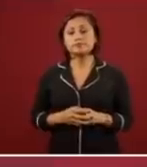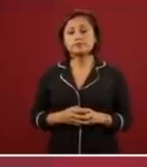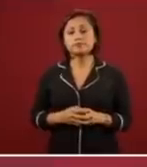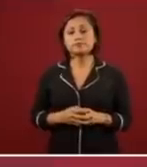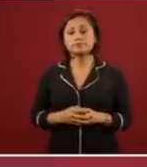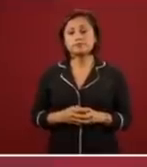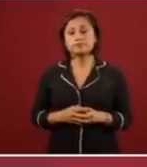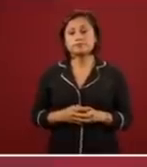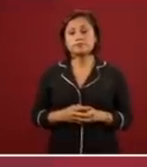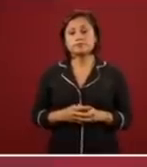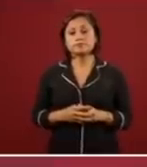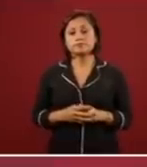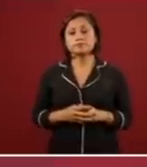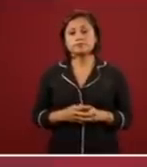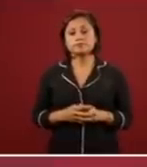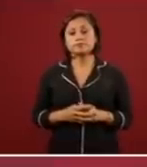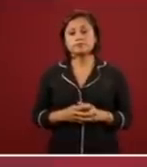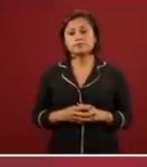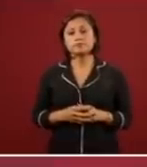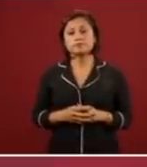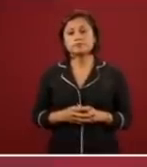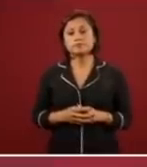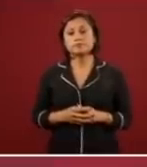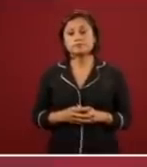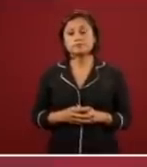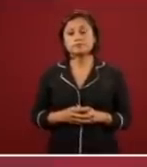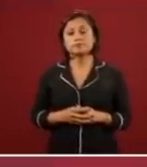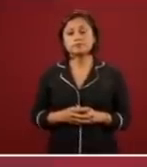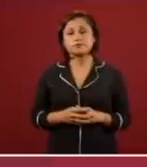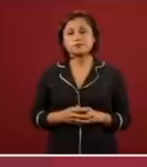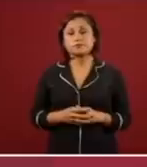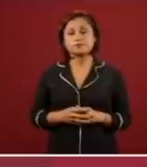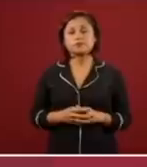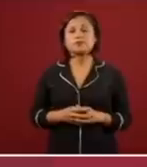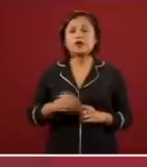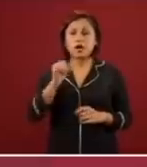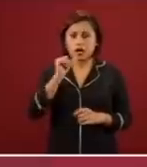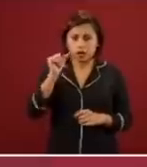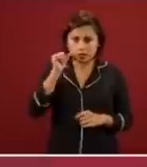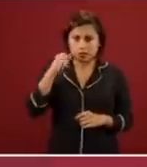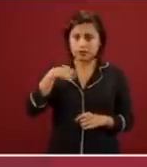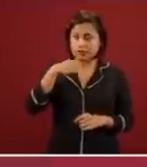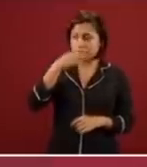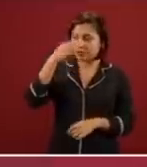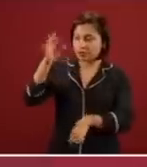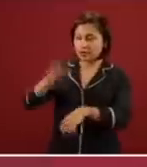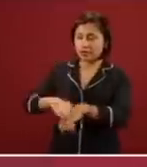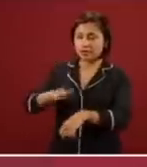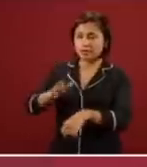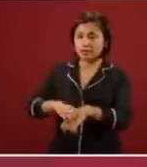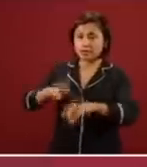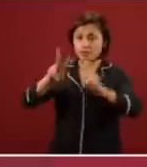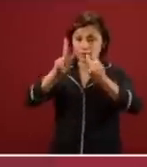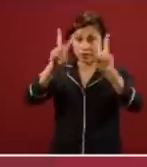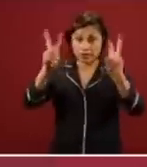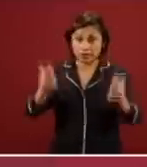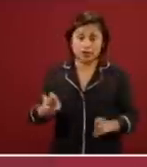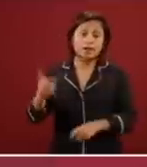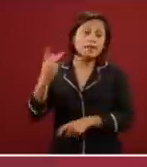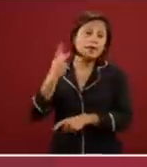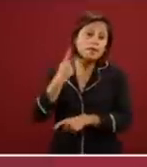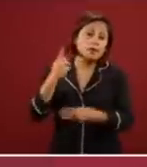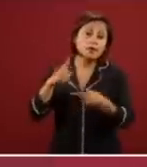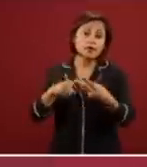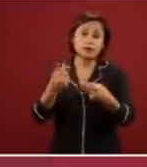no se trataron temas, les dije, no vamos a tratar temas políticos ni administrativos, ni mucho